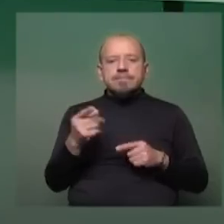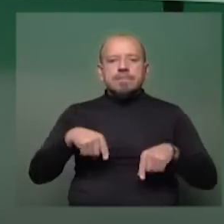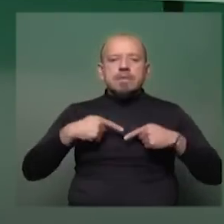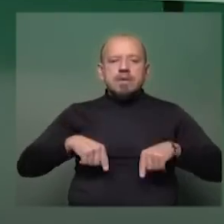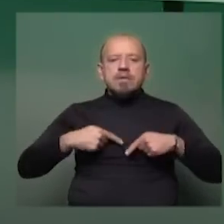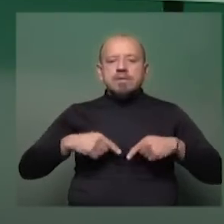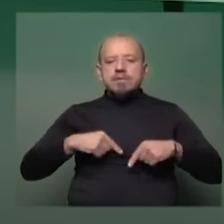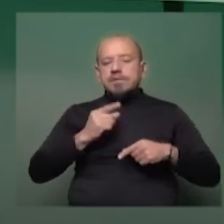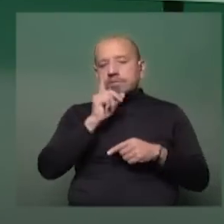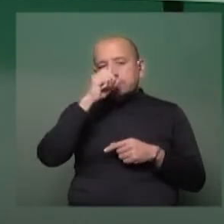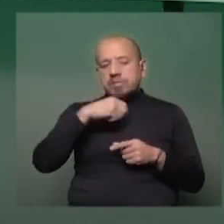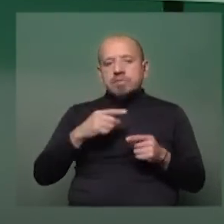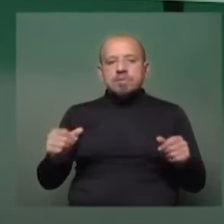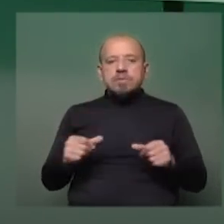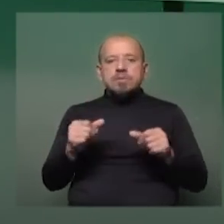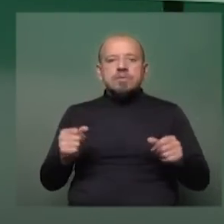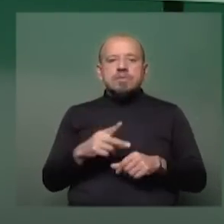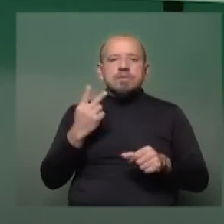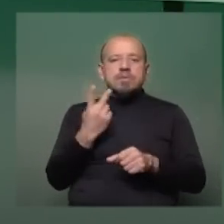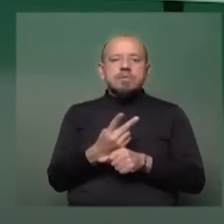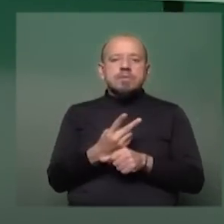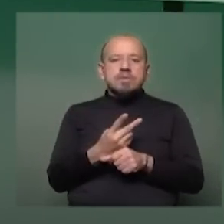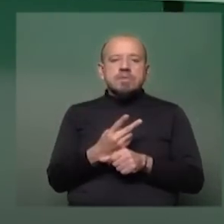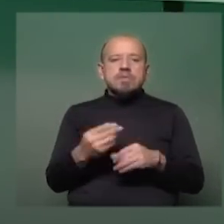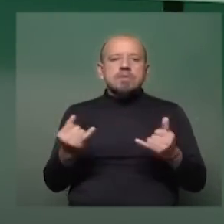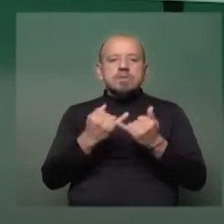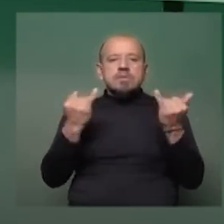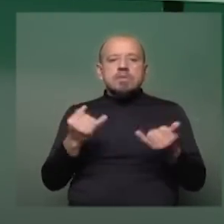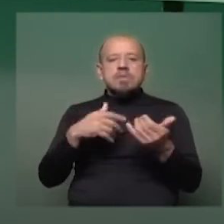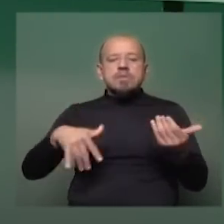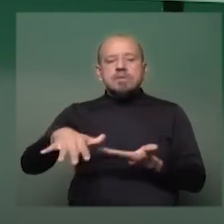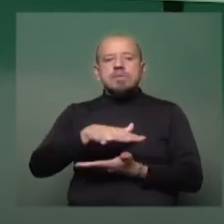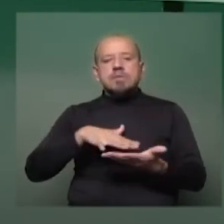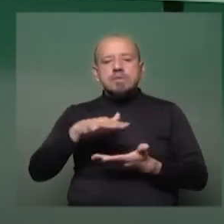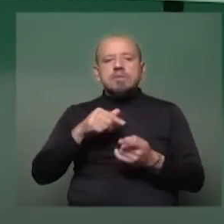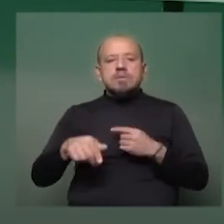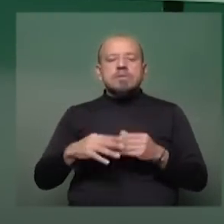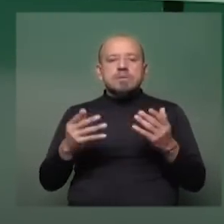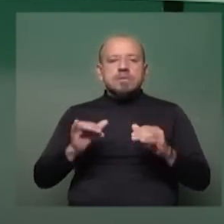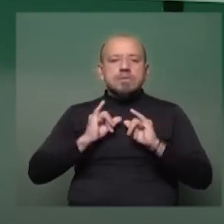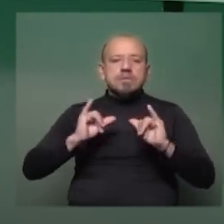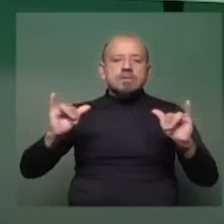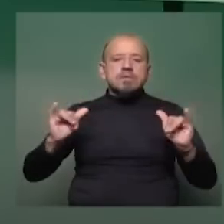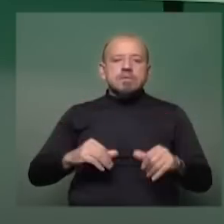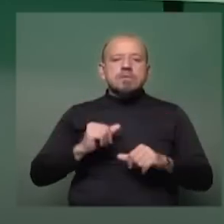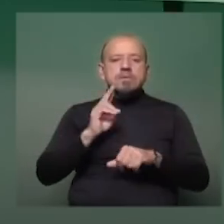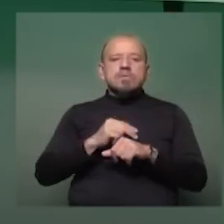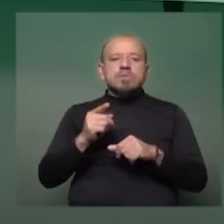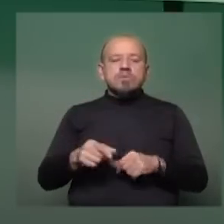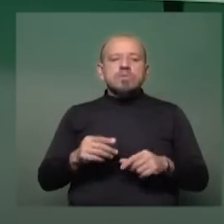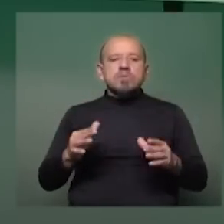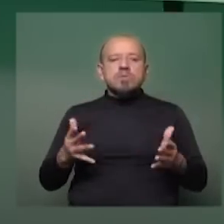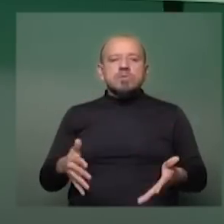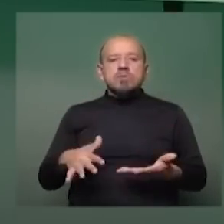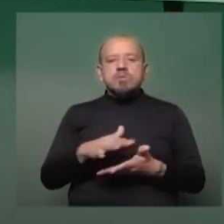de Montevideo realizará la segunda edición del día de las plazas y será para promover el uso y la construcción de